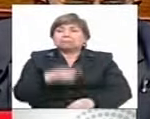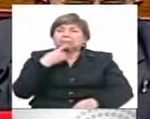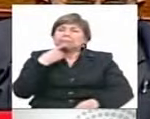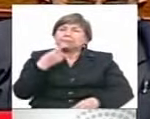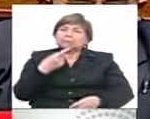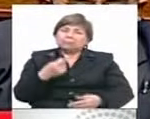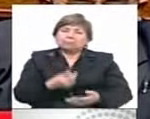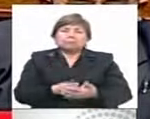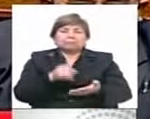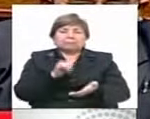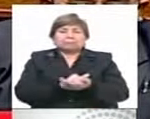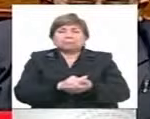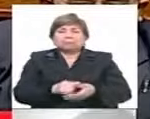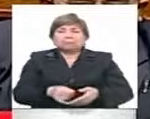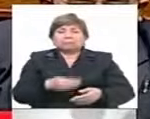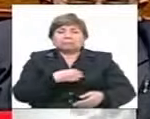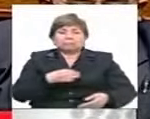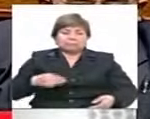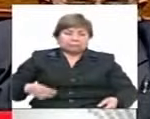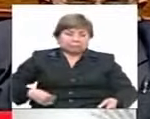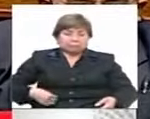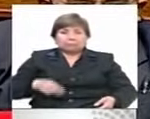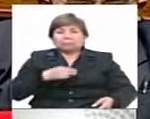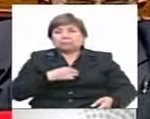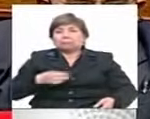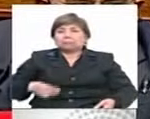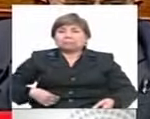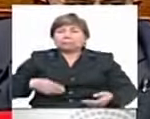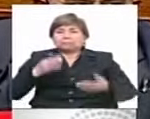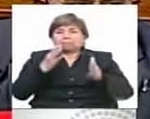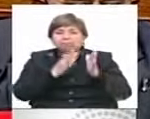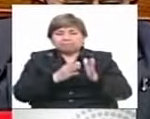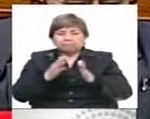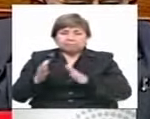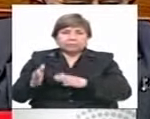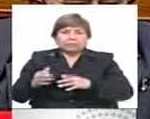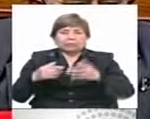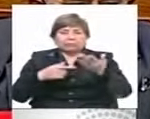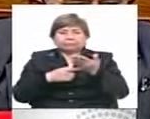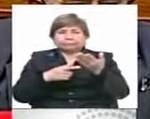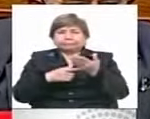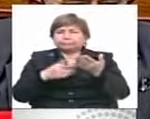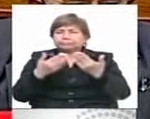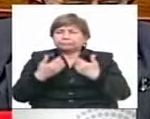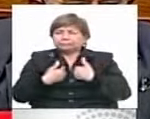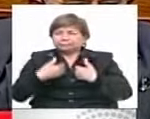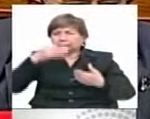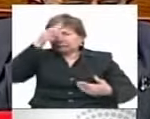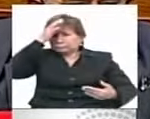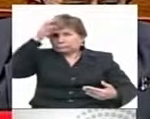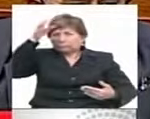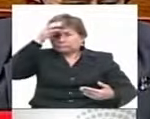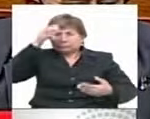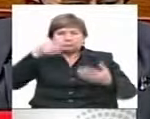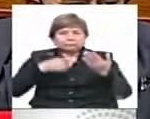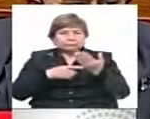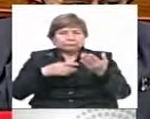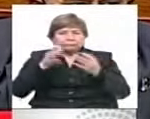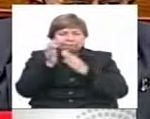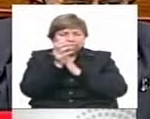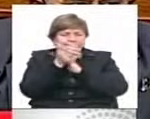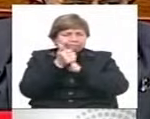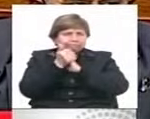que el ministerio, los ministerios están conformados por técnicos, aquellos que tienen capacidad técnica, la